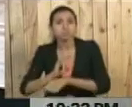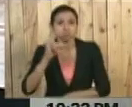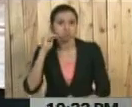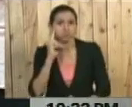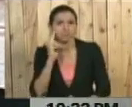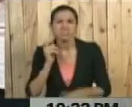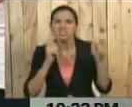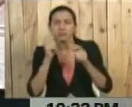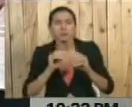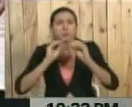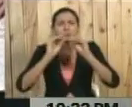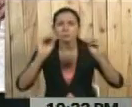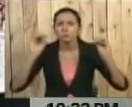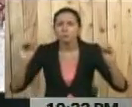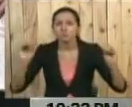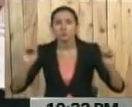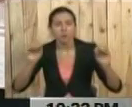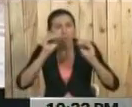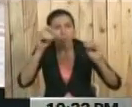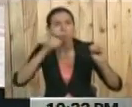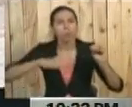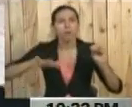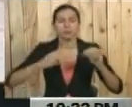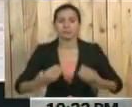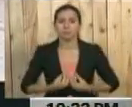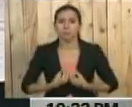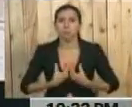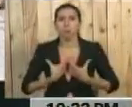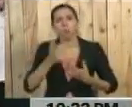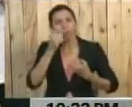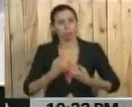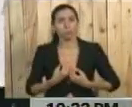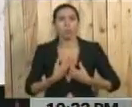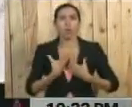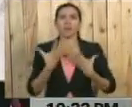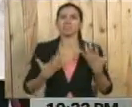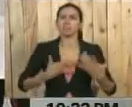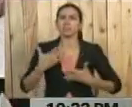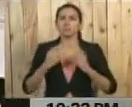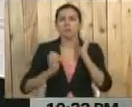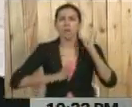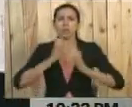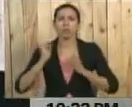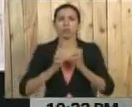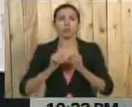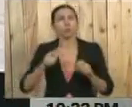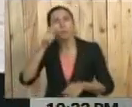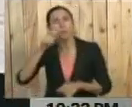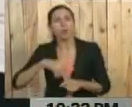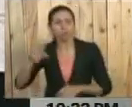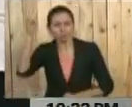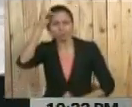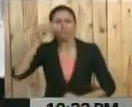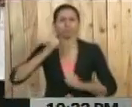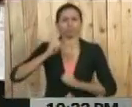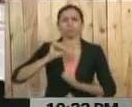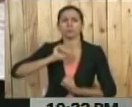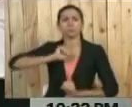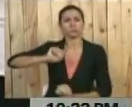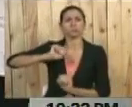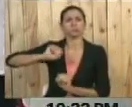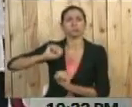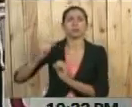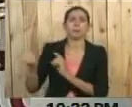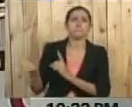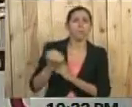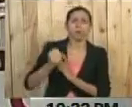Chávez despertó ese sentimiento innato, original, del pueblo de Guaycaipuro, de resistirse a lo malo, de resistirse a la explotación,